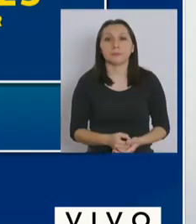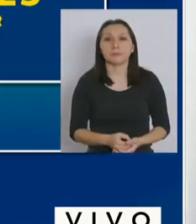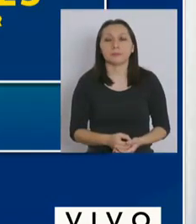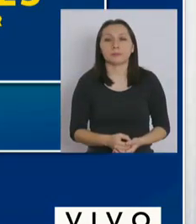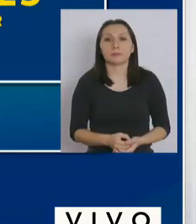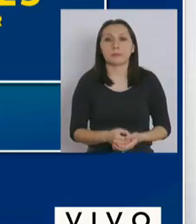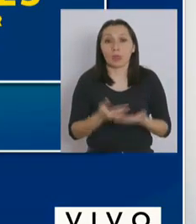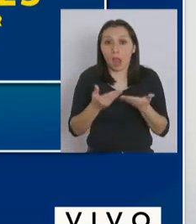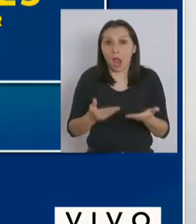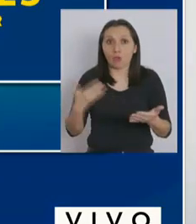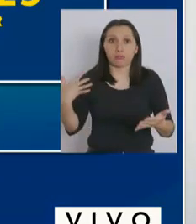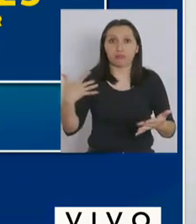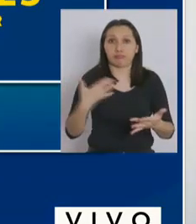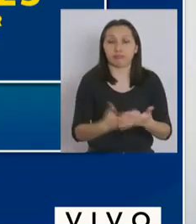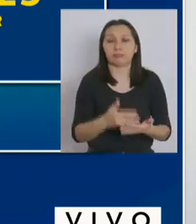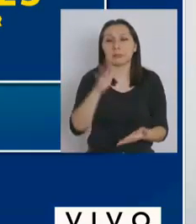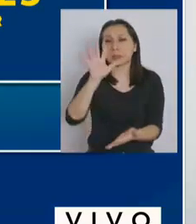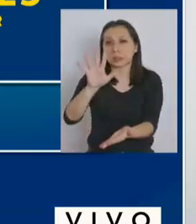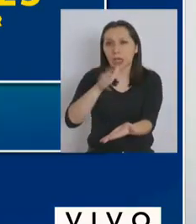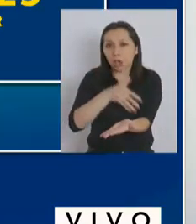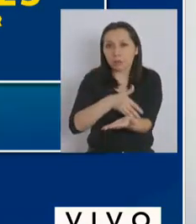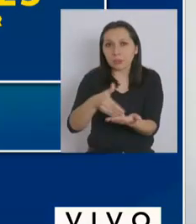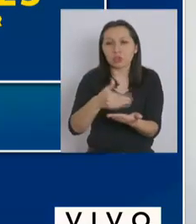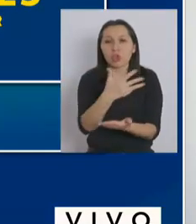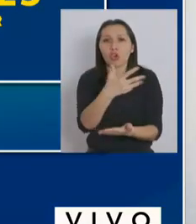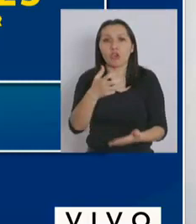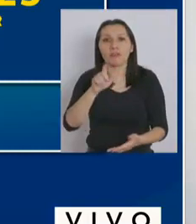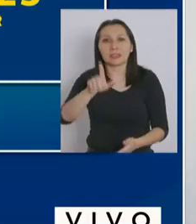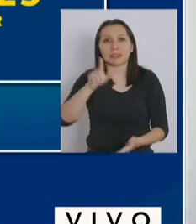de, a la fecha, de